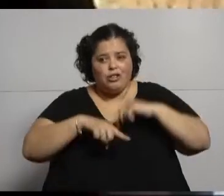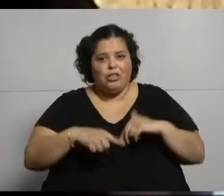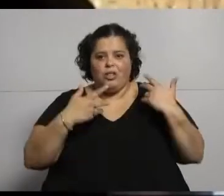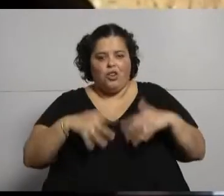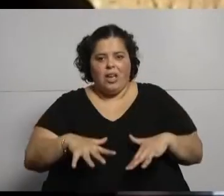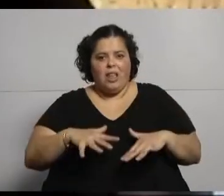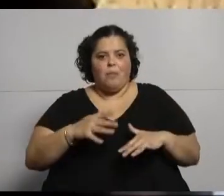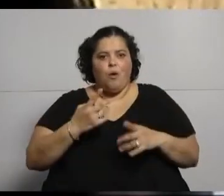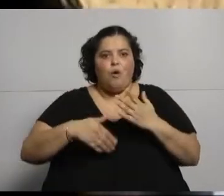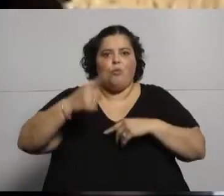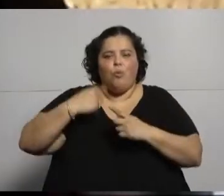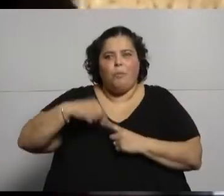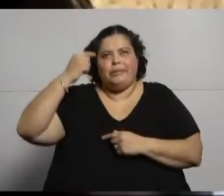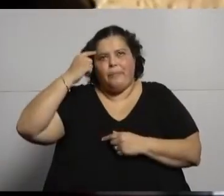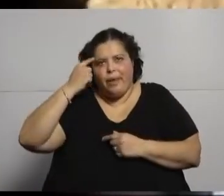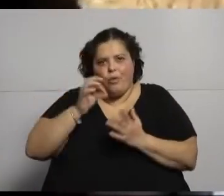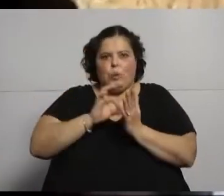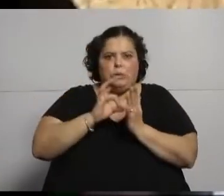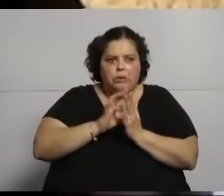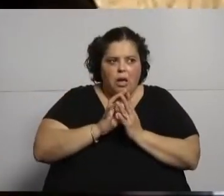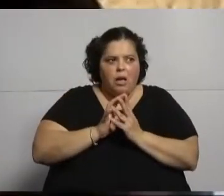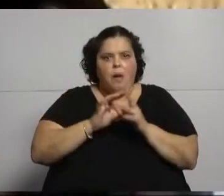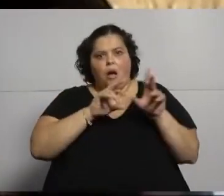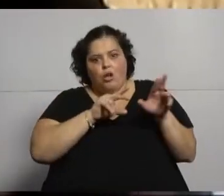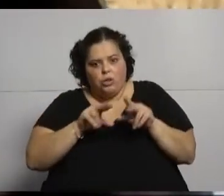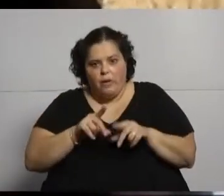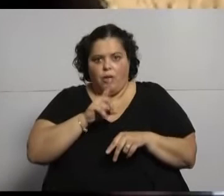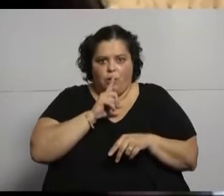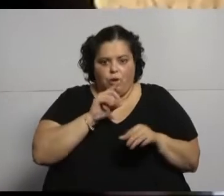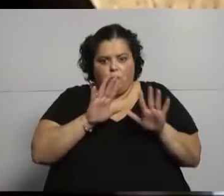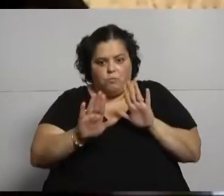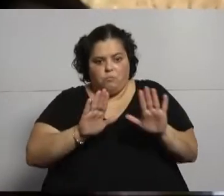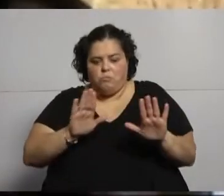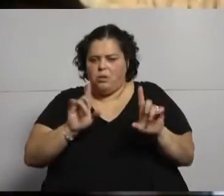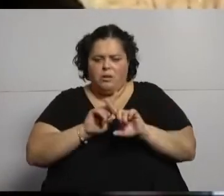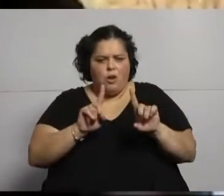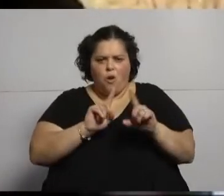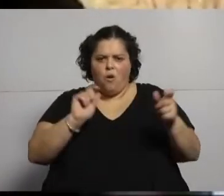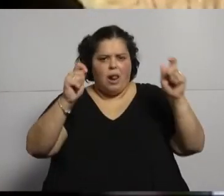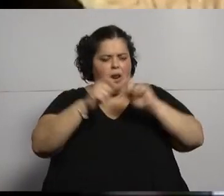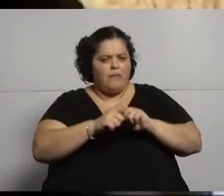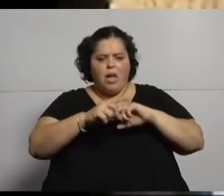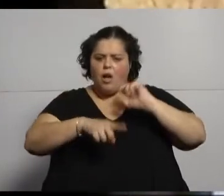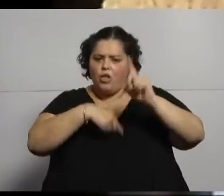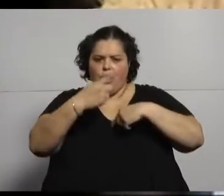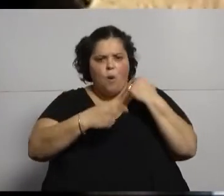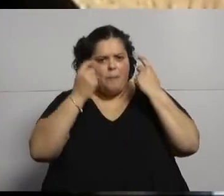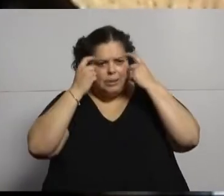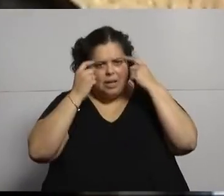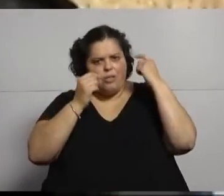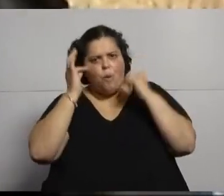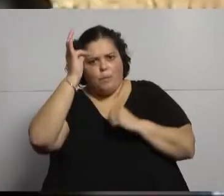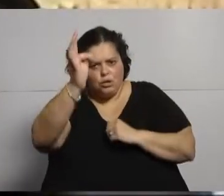pensamiento conservador, sino todo lo contrario, seguir proyectando, seguir pensando un presente y un